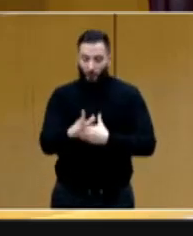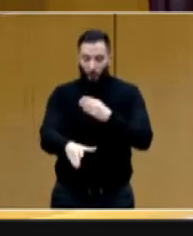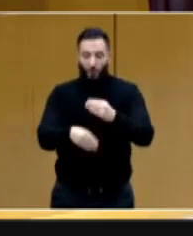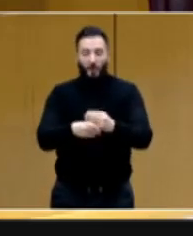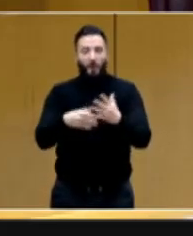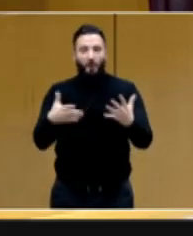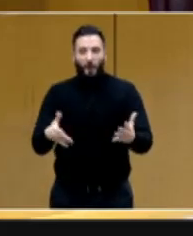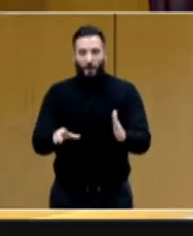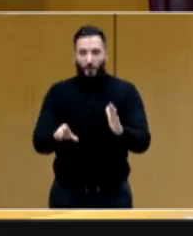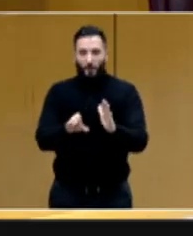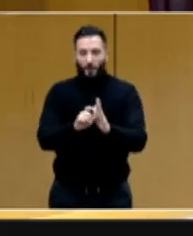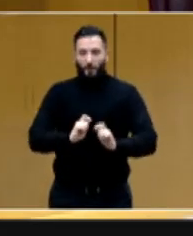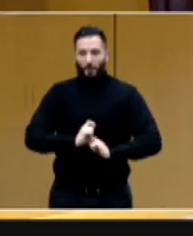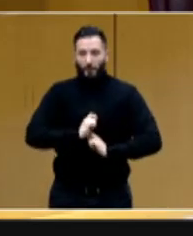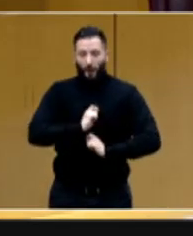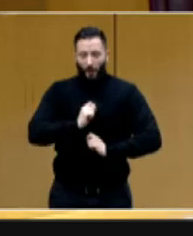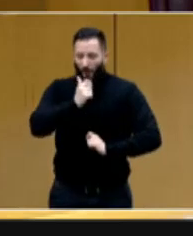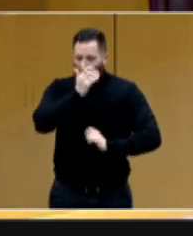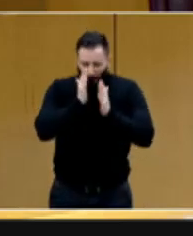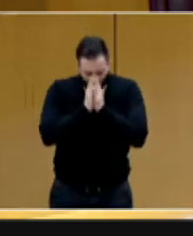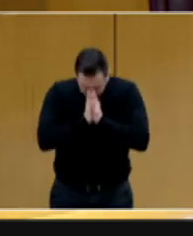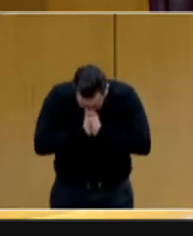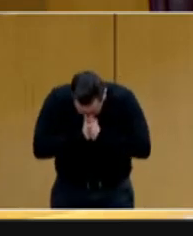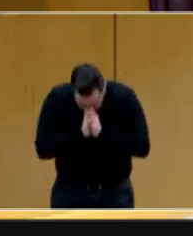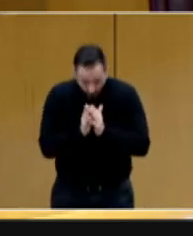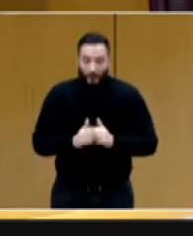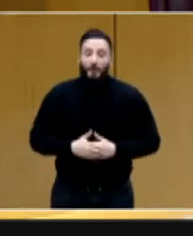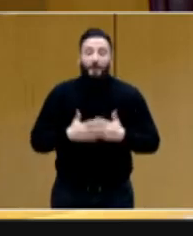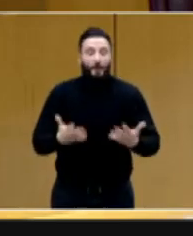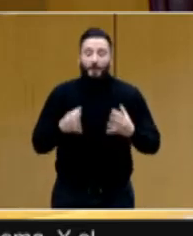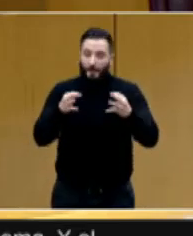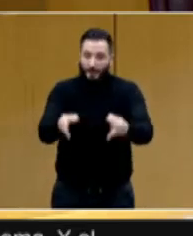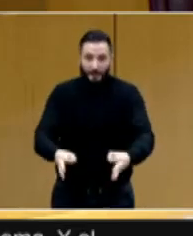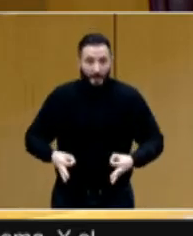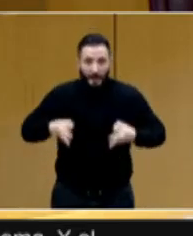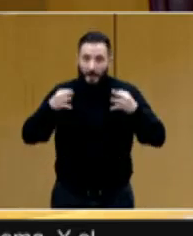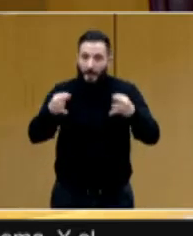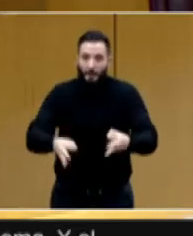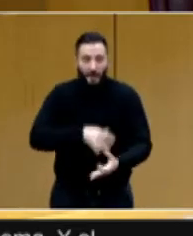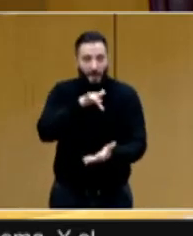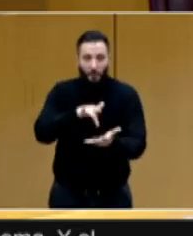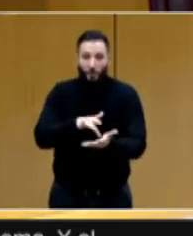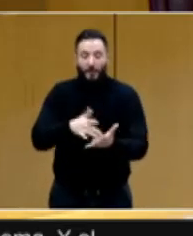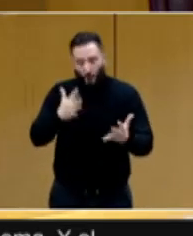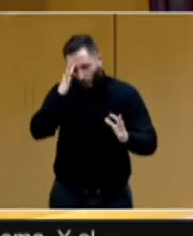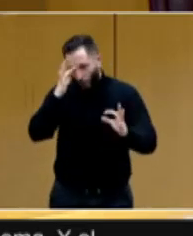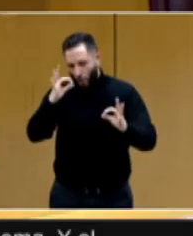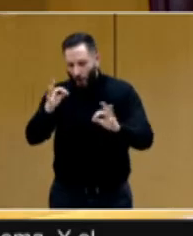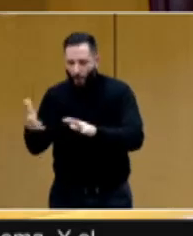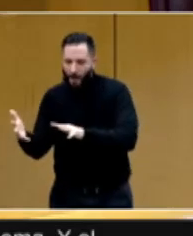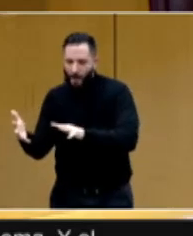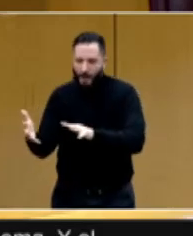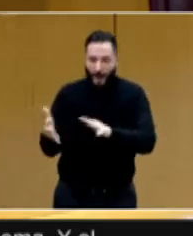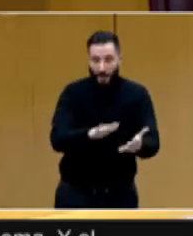la legislación civil general siempre lo ha sido no es nada nuevo y lo sigue siendo lógicamente aplicada Con arreglo a los principios